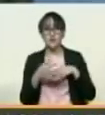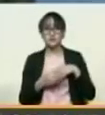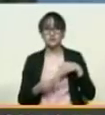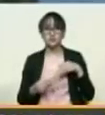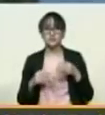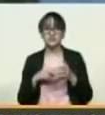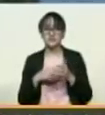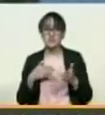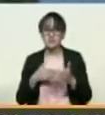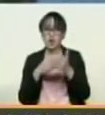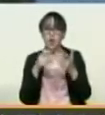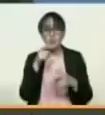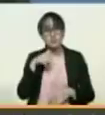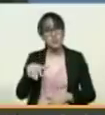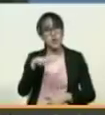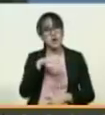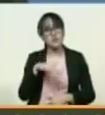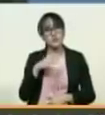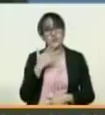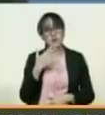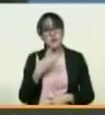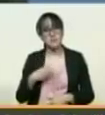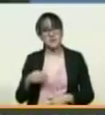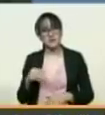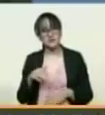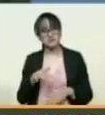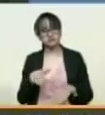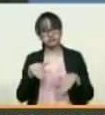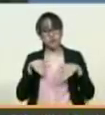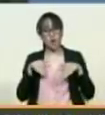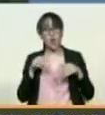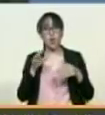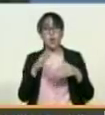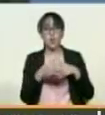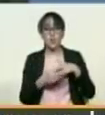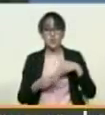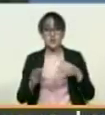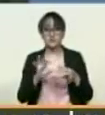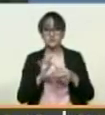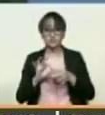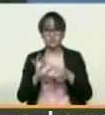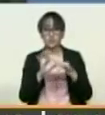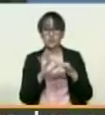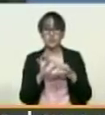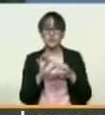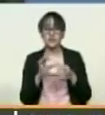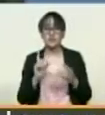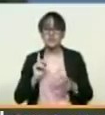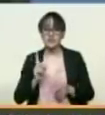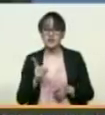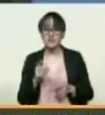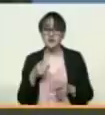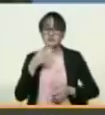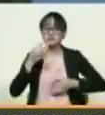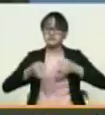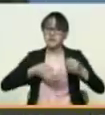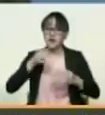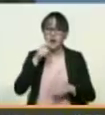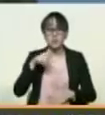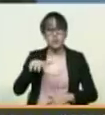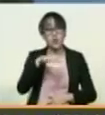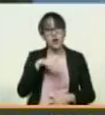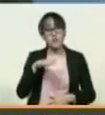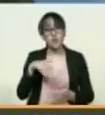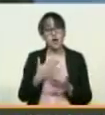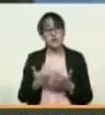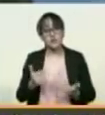a sus pueblos. Un presidente que pretenda retirarse de la UNASUR tendría que darle explicaciones al pueblo de ese país. Hasta ahora